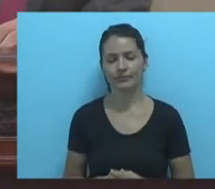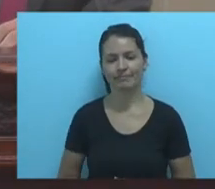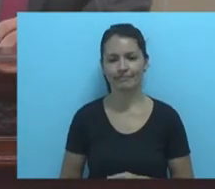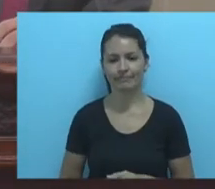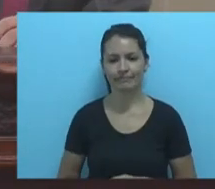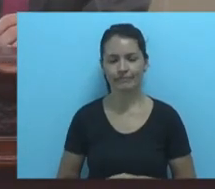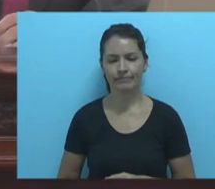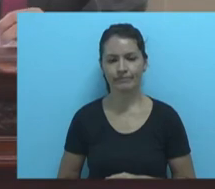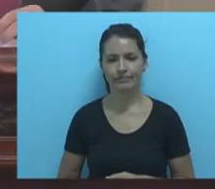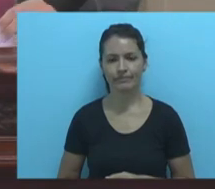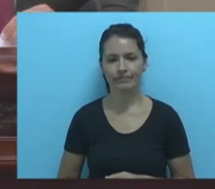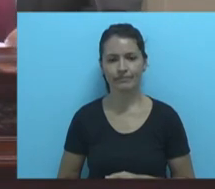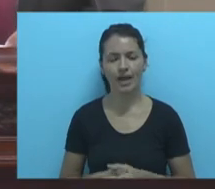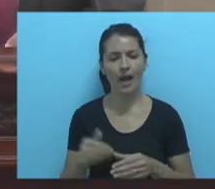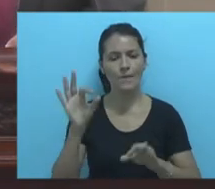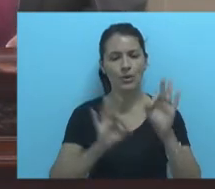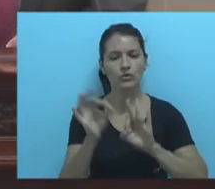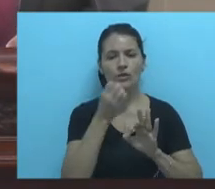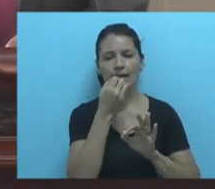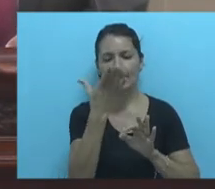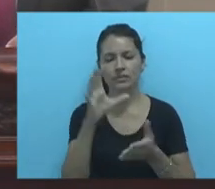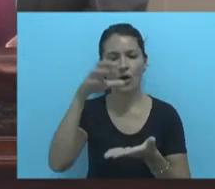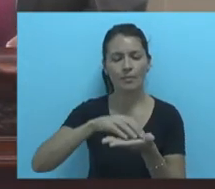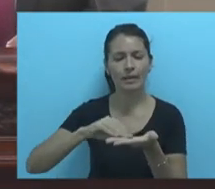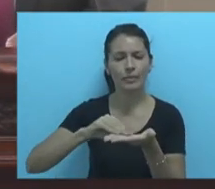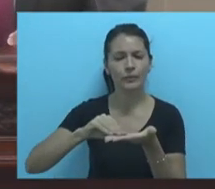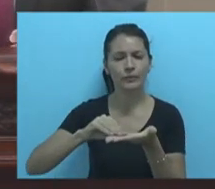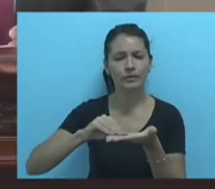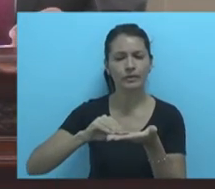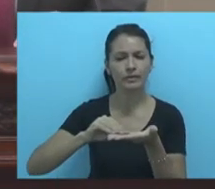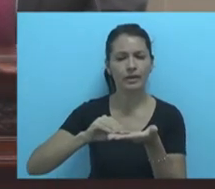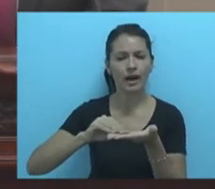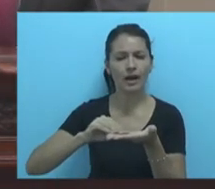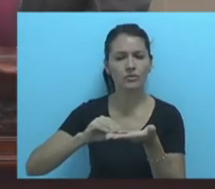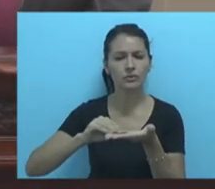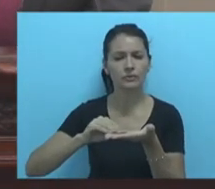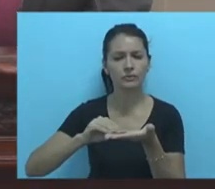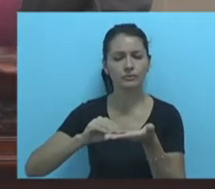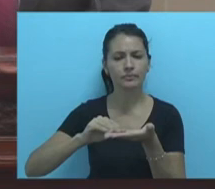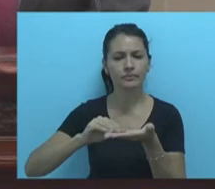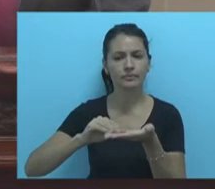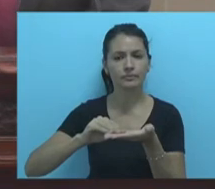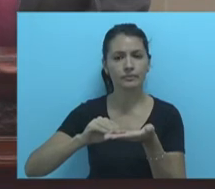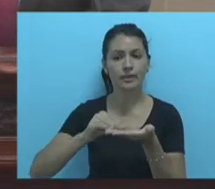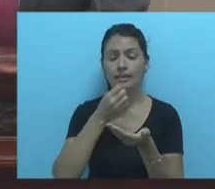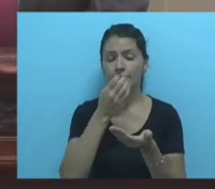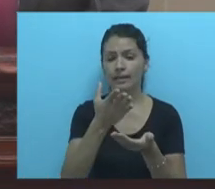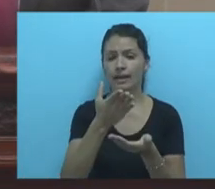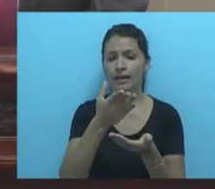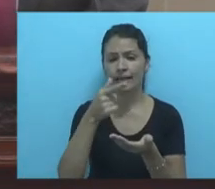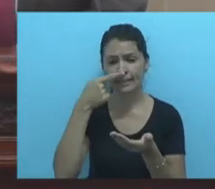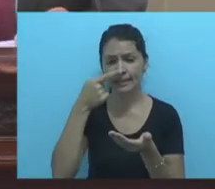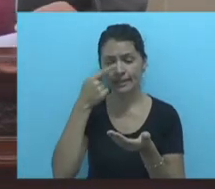aprobado. Proyecto de declaración donde la Cámara de Diputados declara de